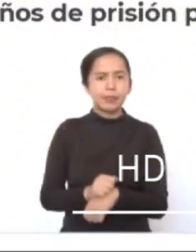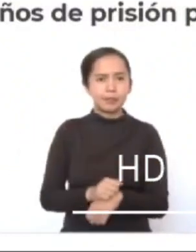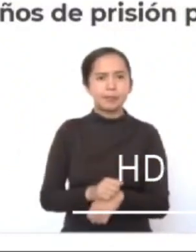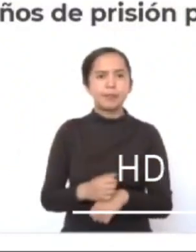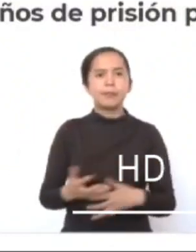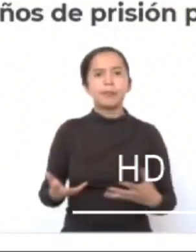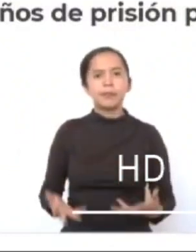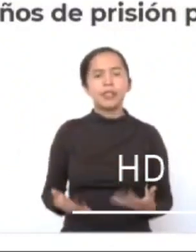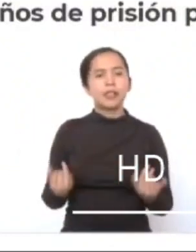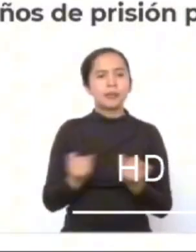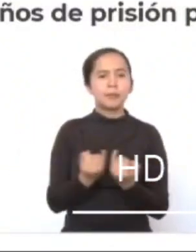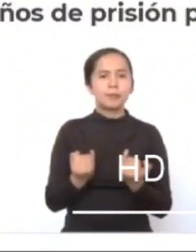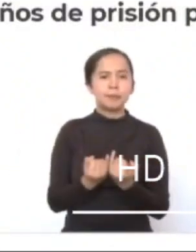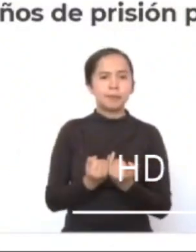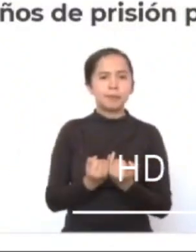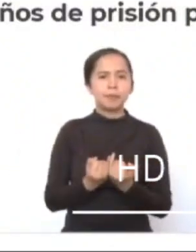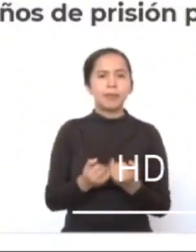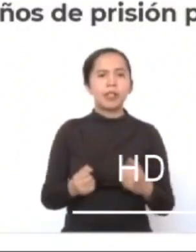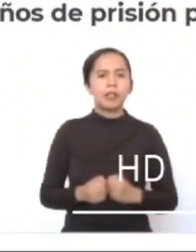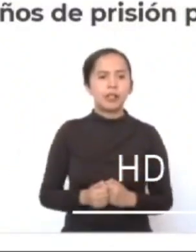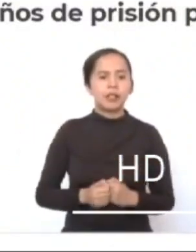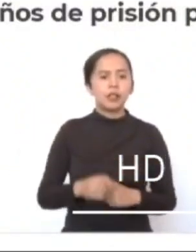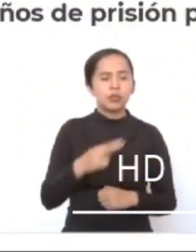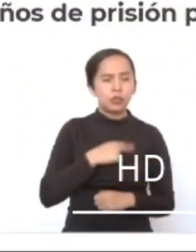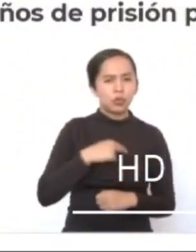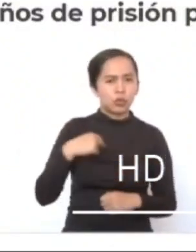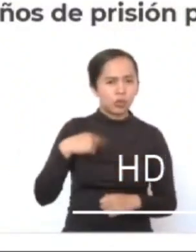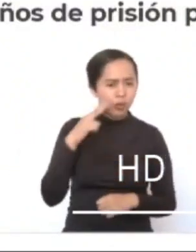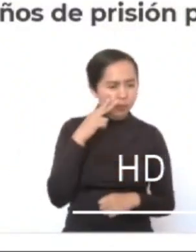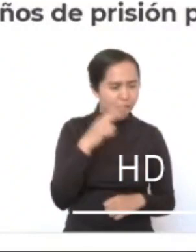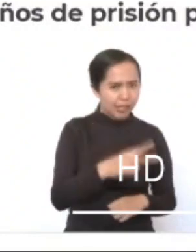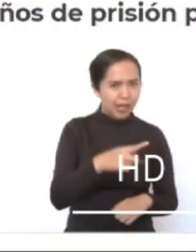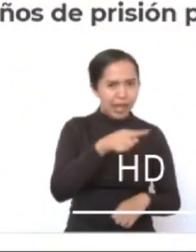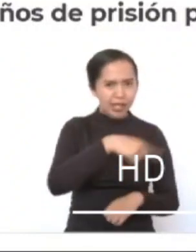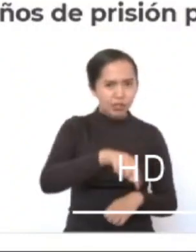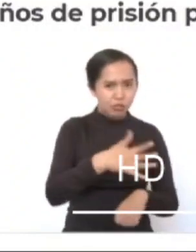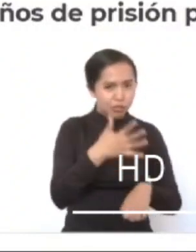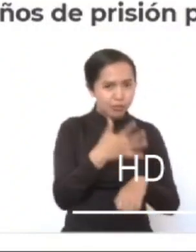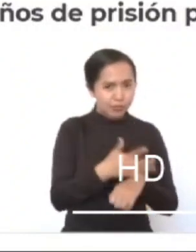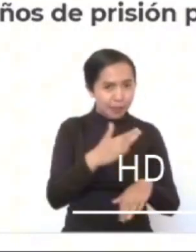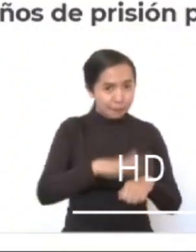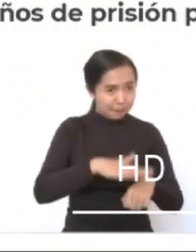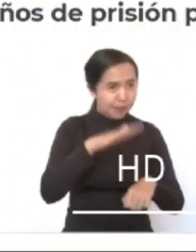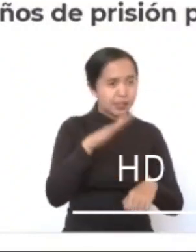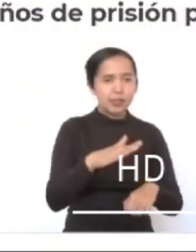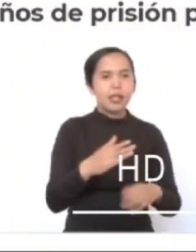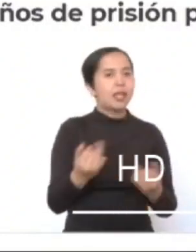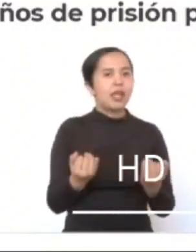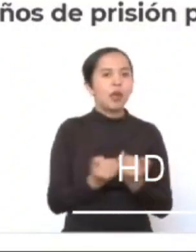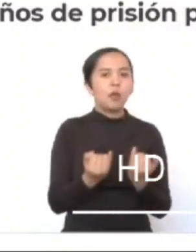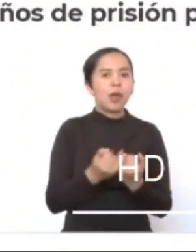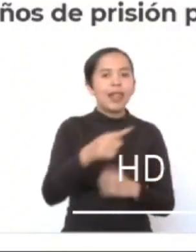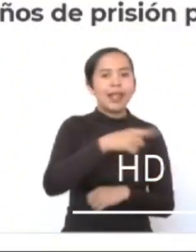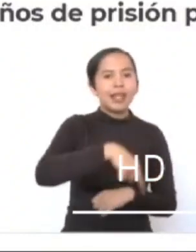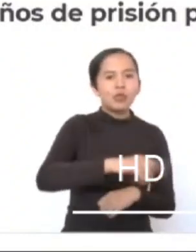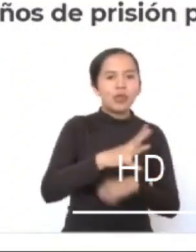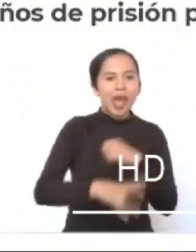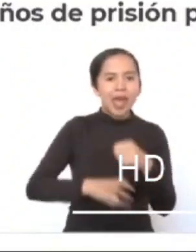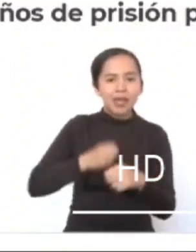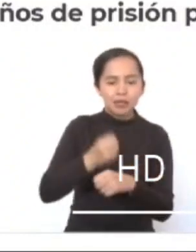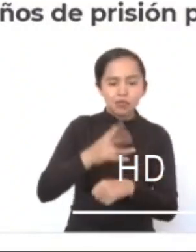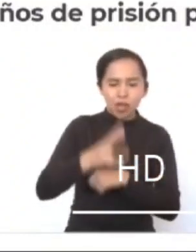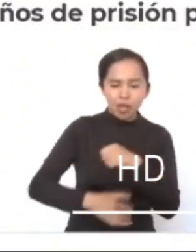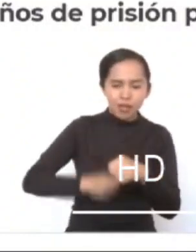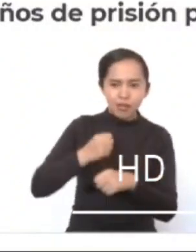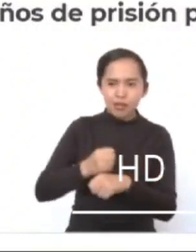feminicidio. Además, no solo estamos consiguiendo más sentencias, sino que las penas en años de prisión las